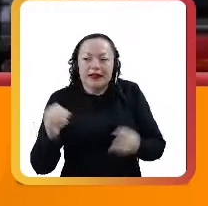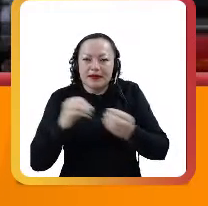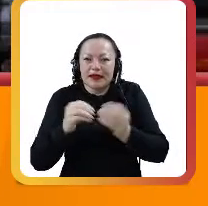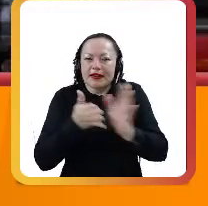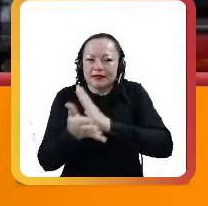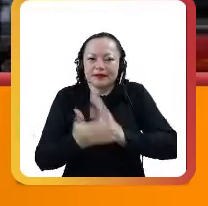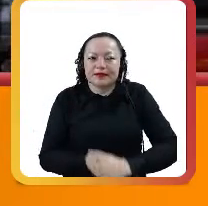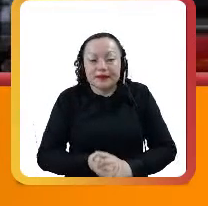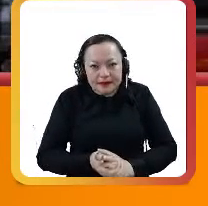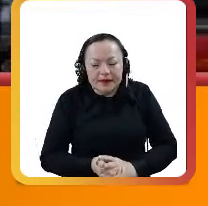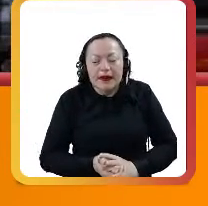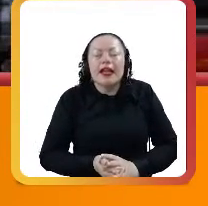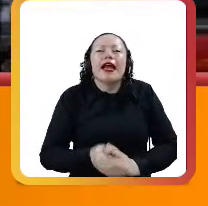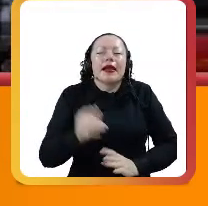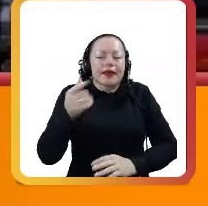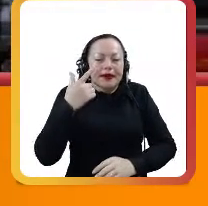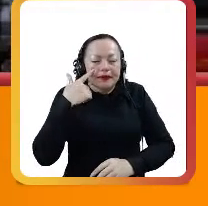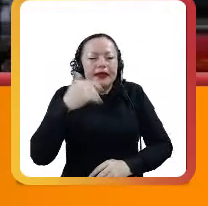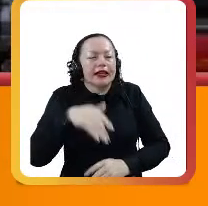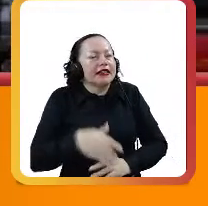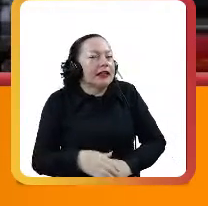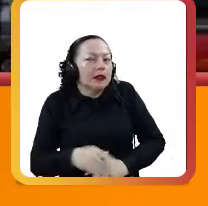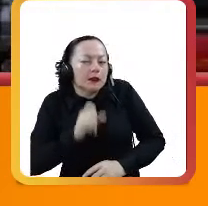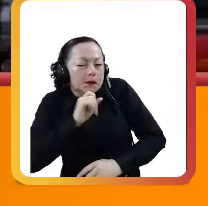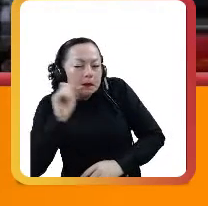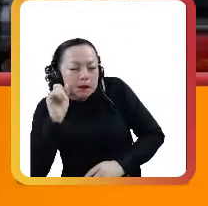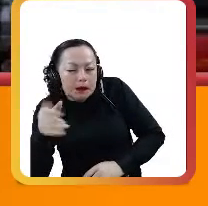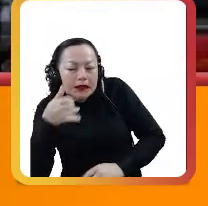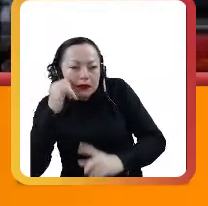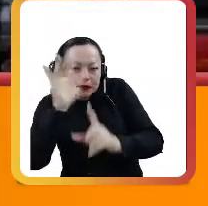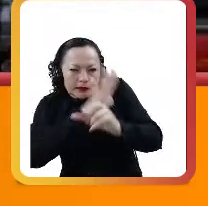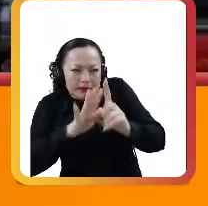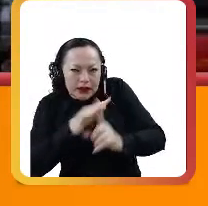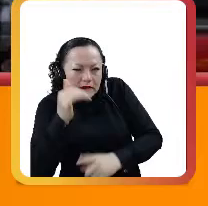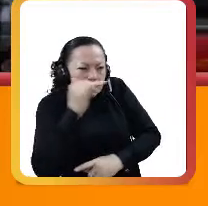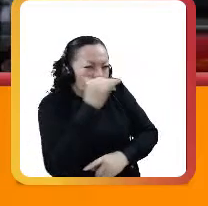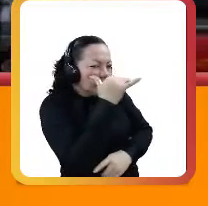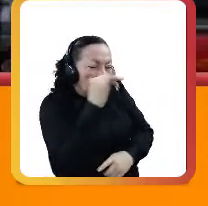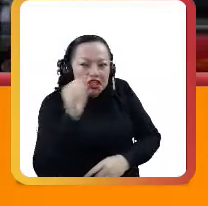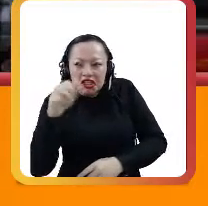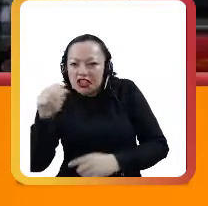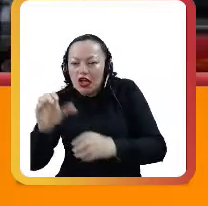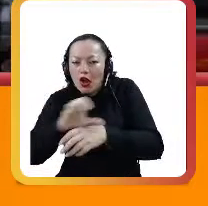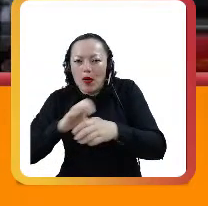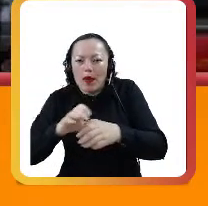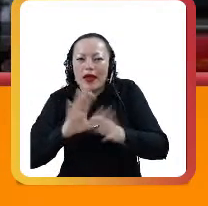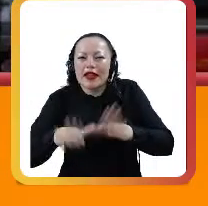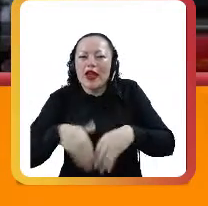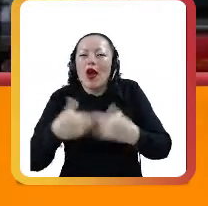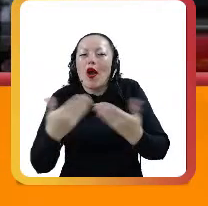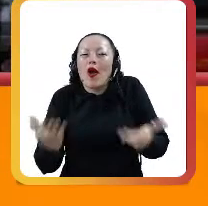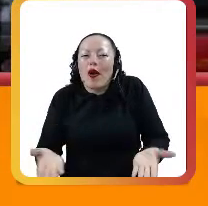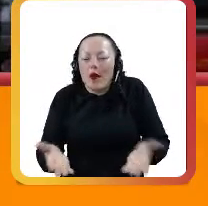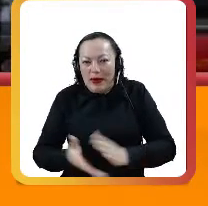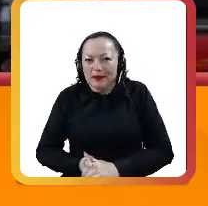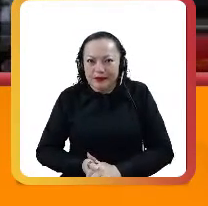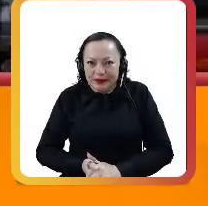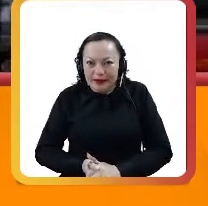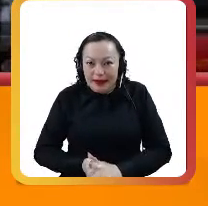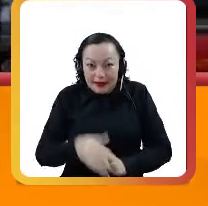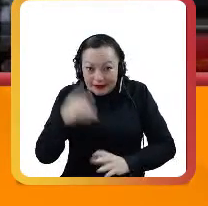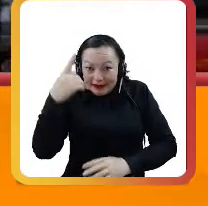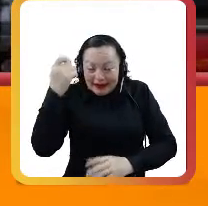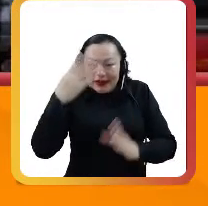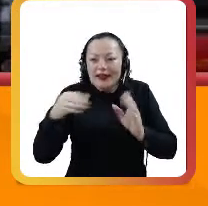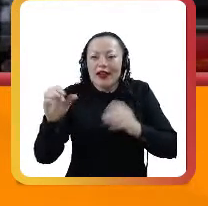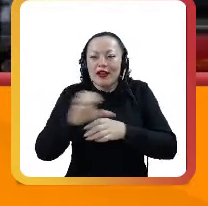vamos a ver si me grabaron el videito, me tomaron foticos de la ciudad. Vamos a ver qué dentro de nuestra de